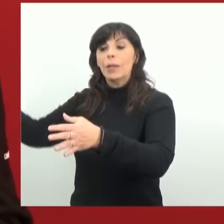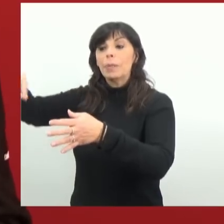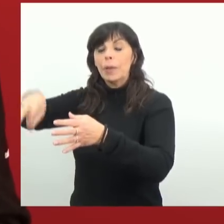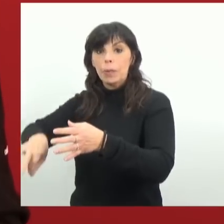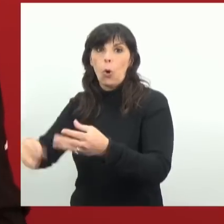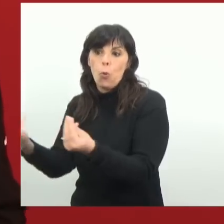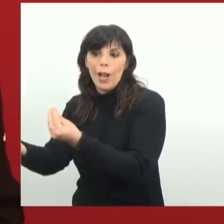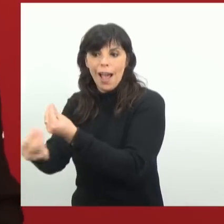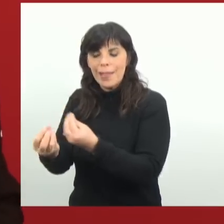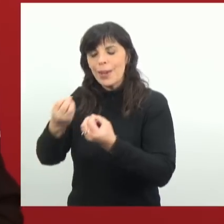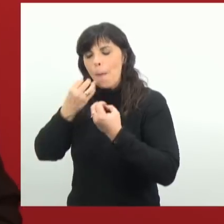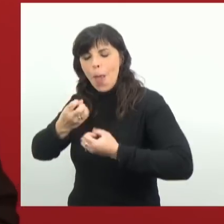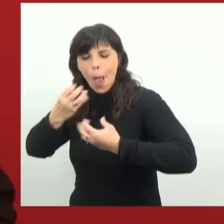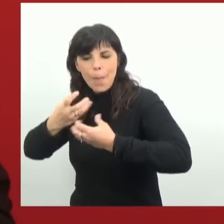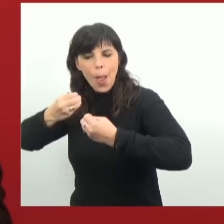100, a 60 y a 30 por 1.